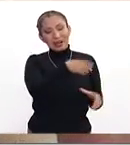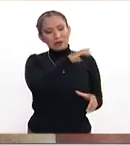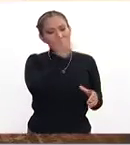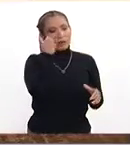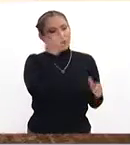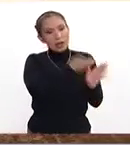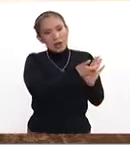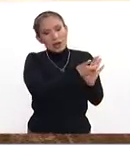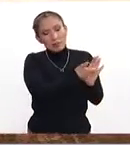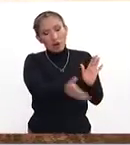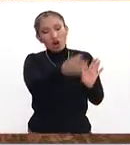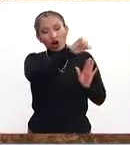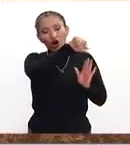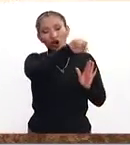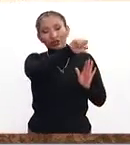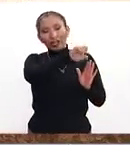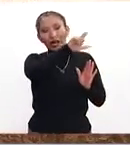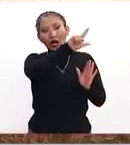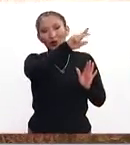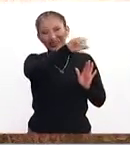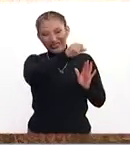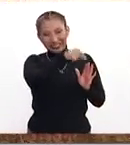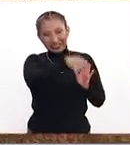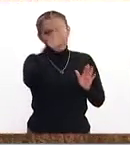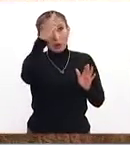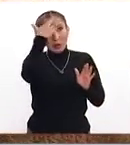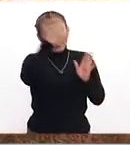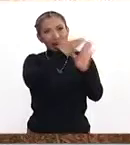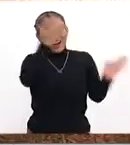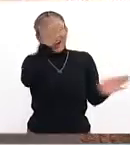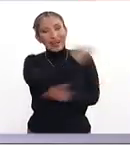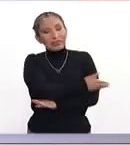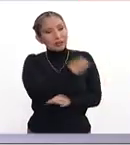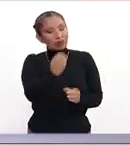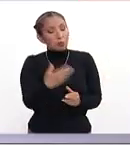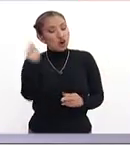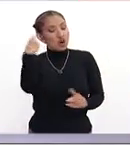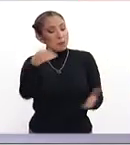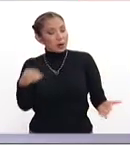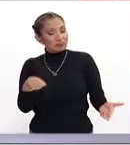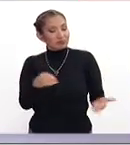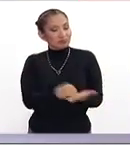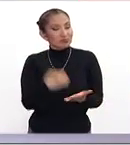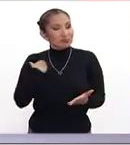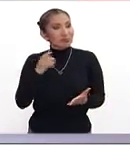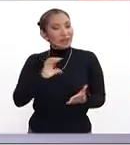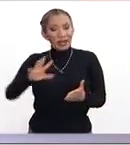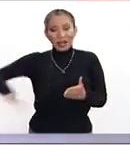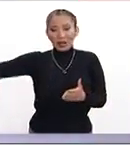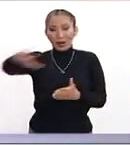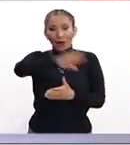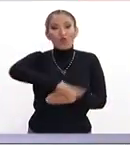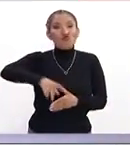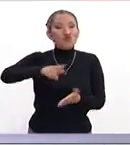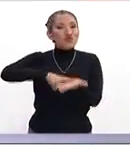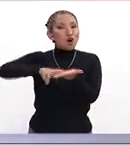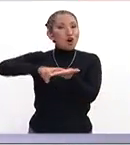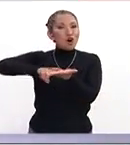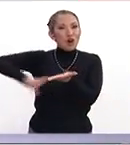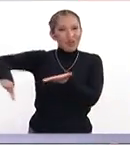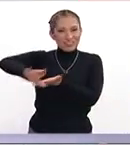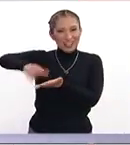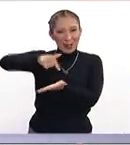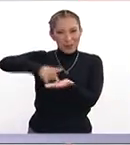una época. A José Luis Cuevas también se le recuerda por haber dado ese nombre mítico a la zona rosa de aquí de la